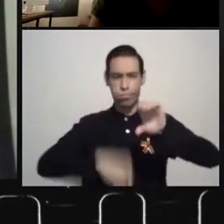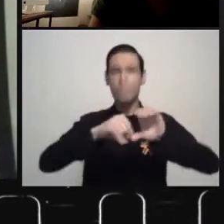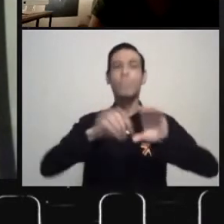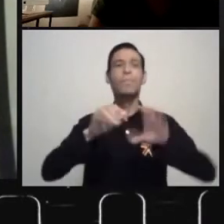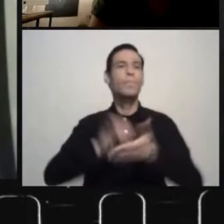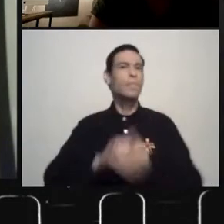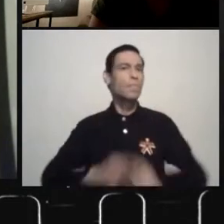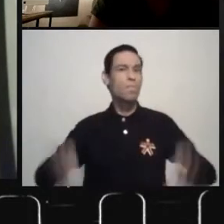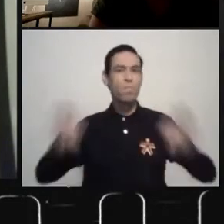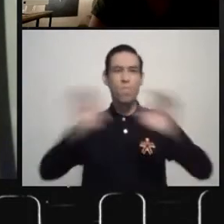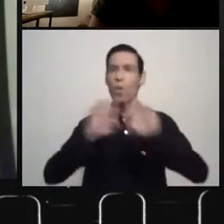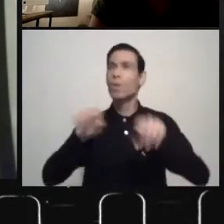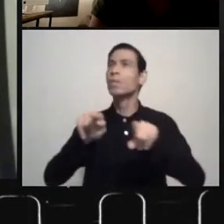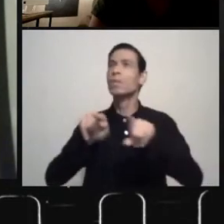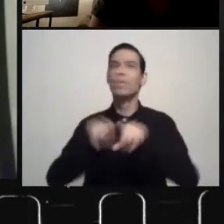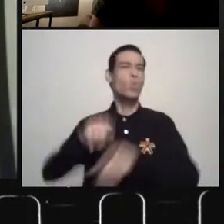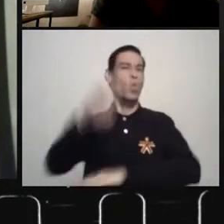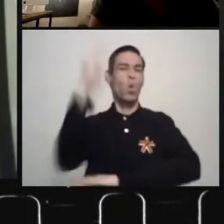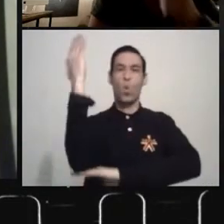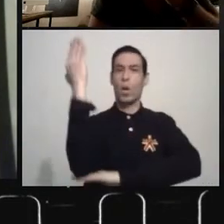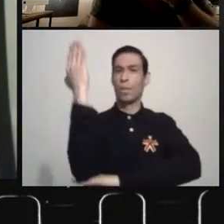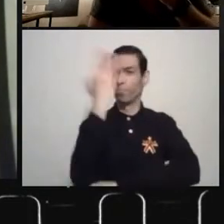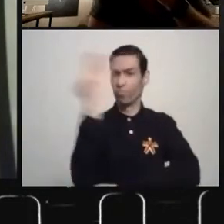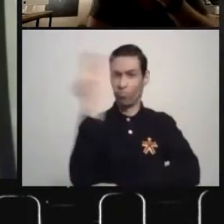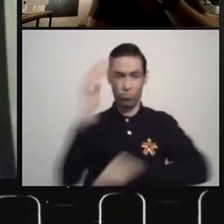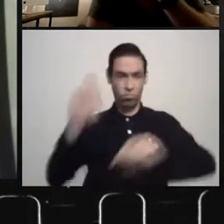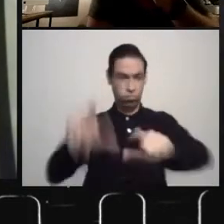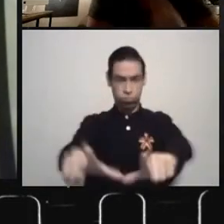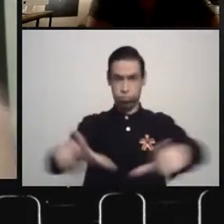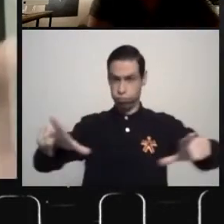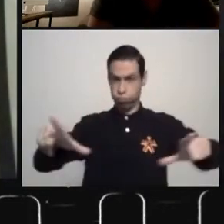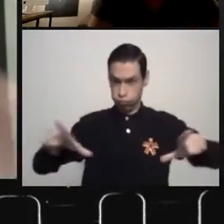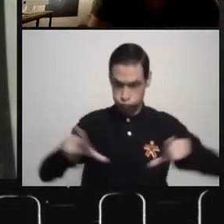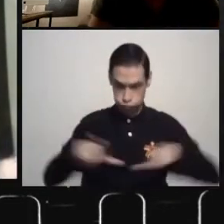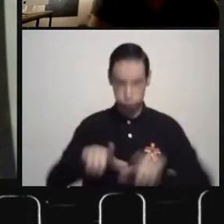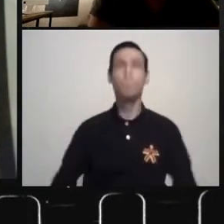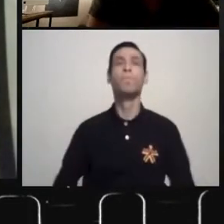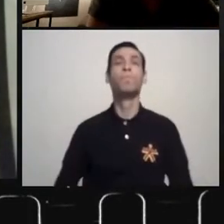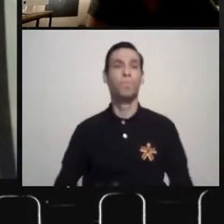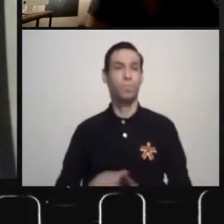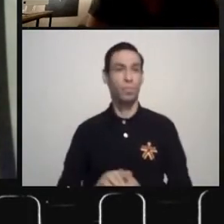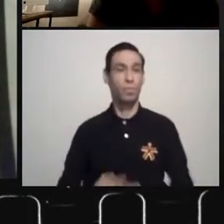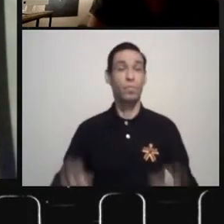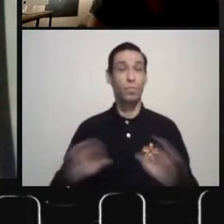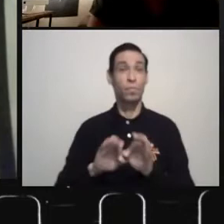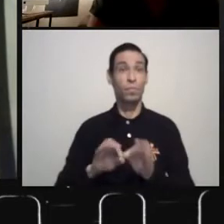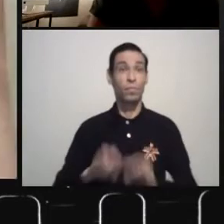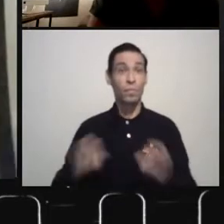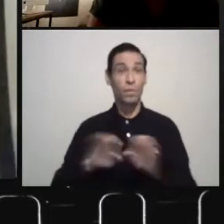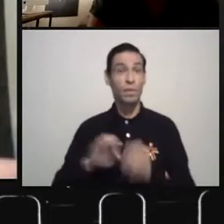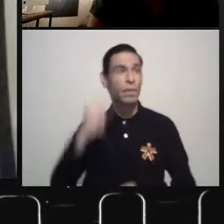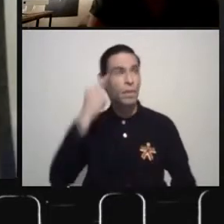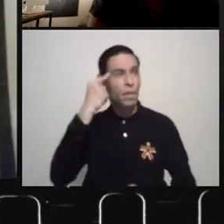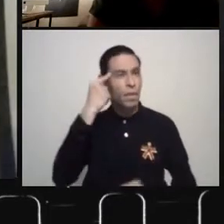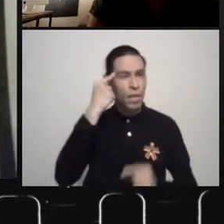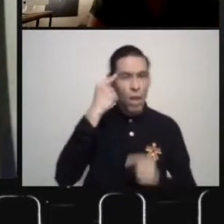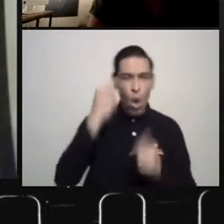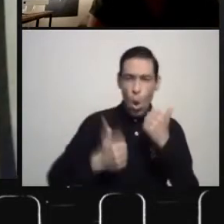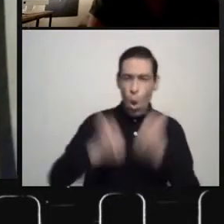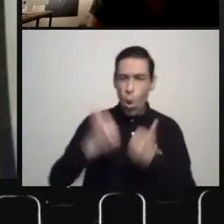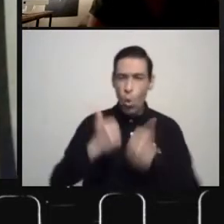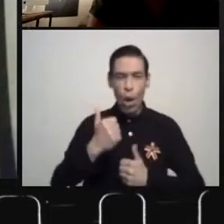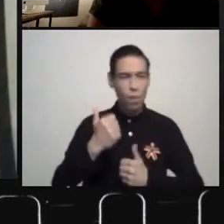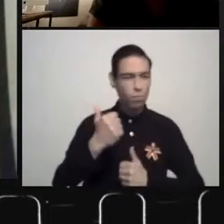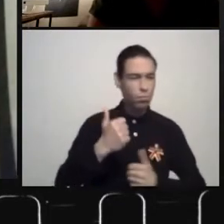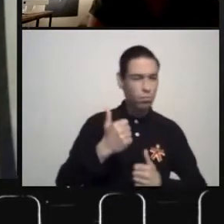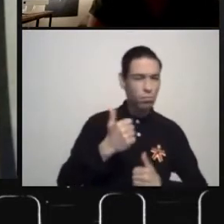salas de cine, o sea, están jugando un papel muy importante y lo que estamos tratando de entender es qué películas deben ir a cine, qué